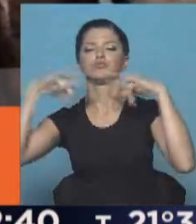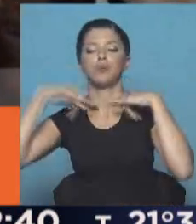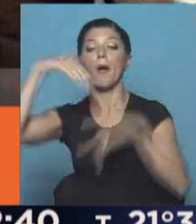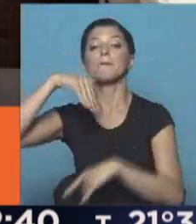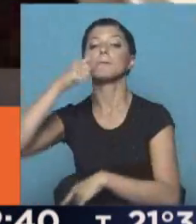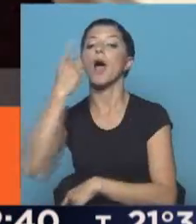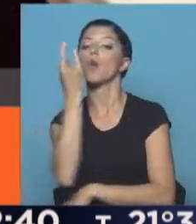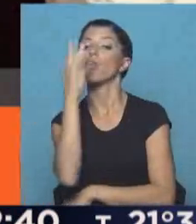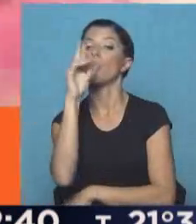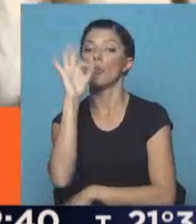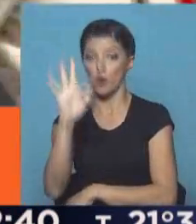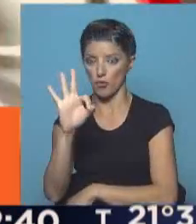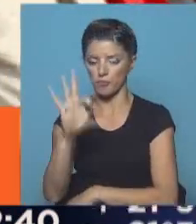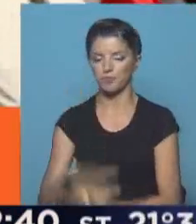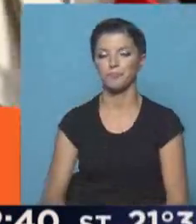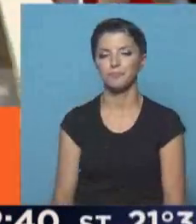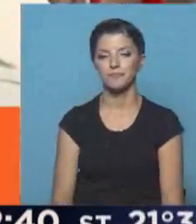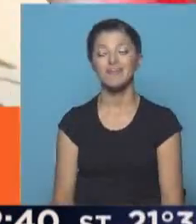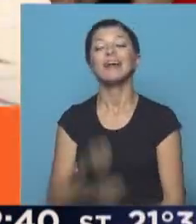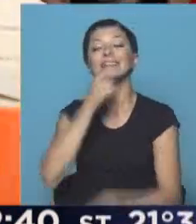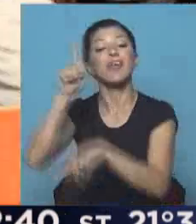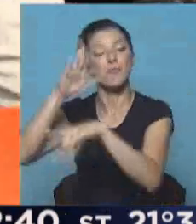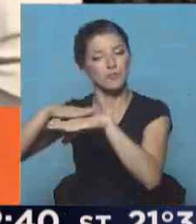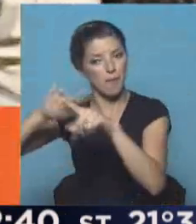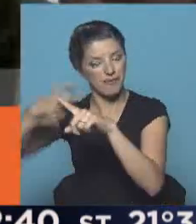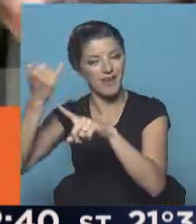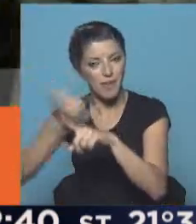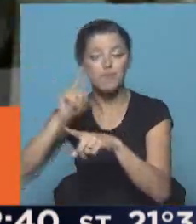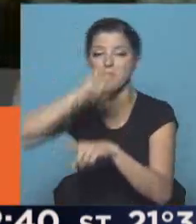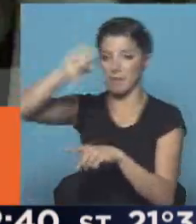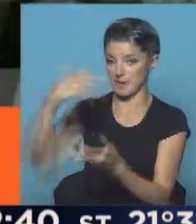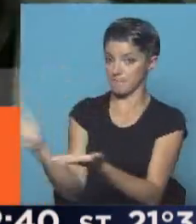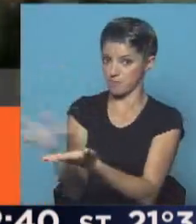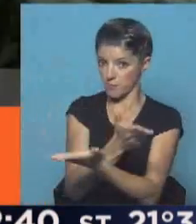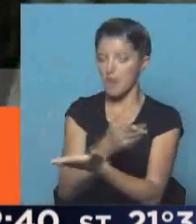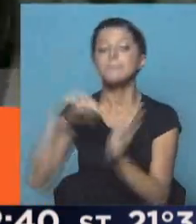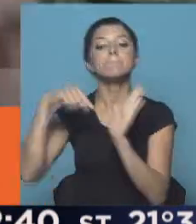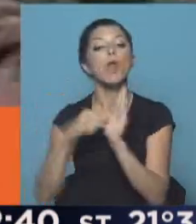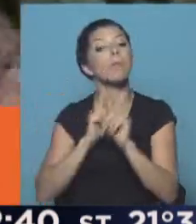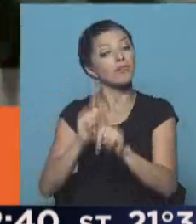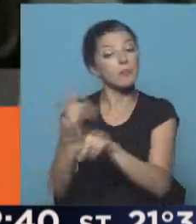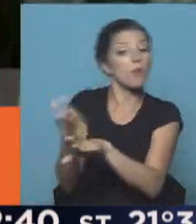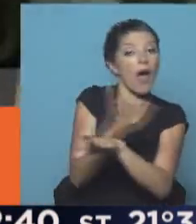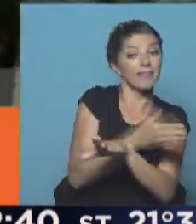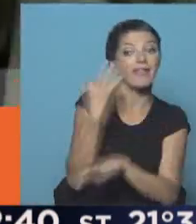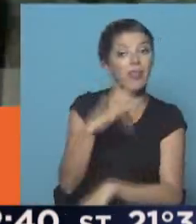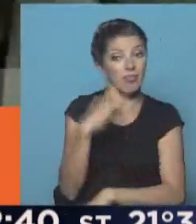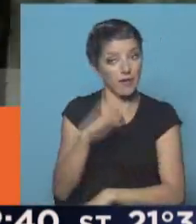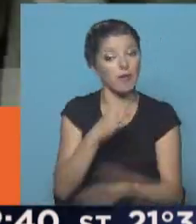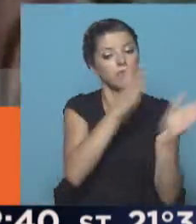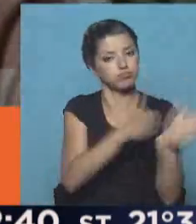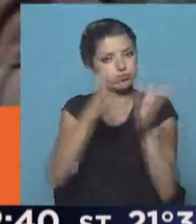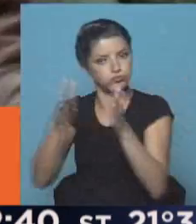Tras la responsabilidad política, podría llegar luego la destitución. Sin embargo, para eso es necesario que se atraviesen